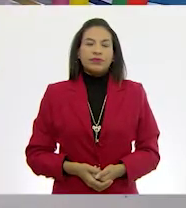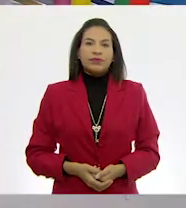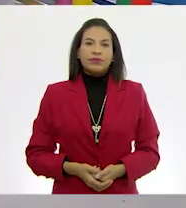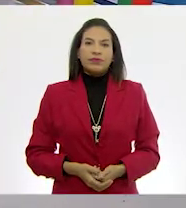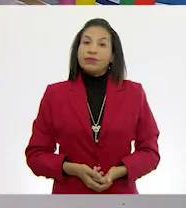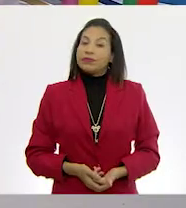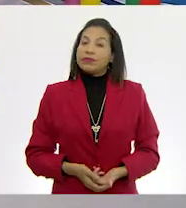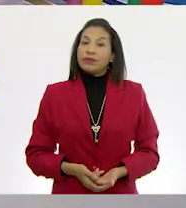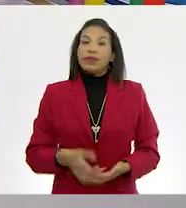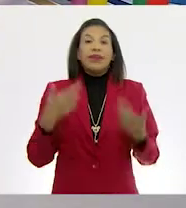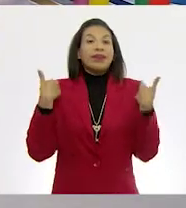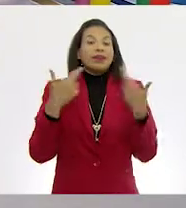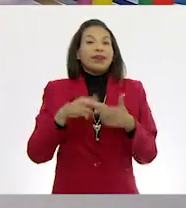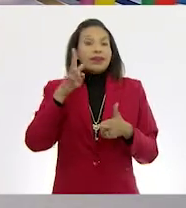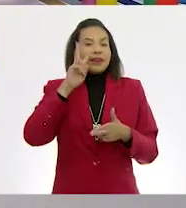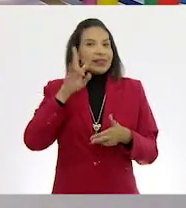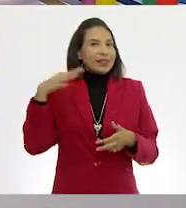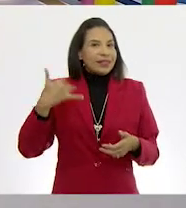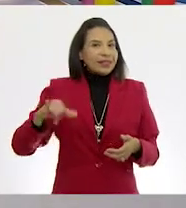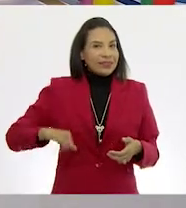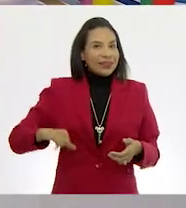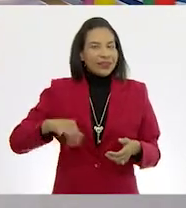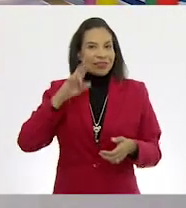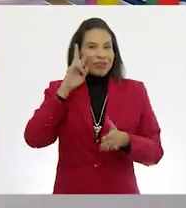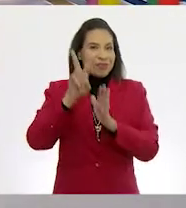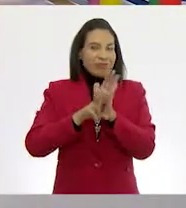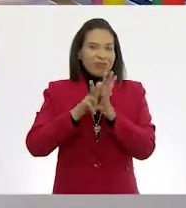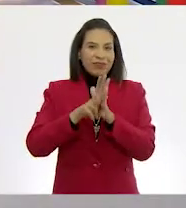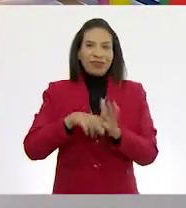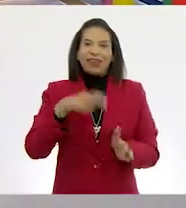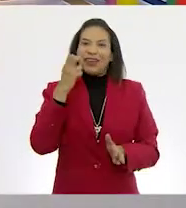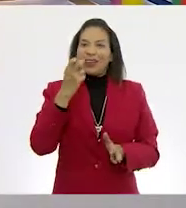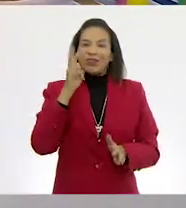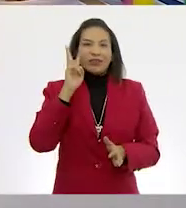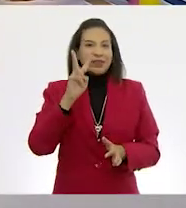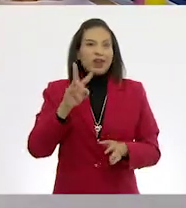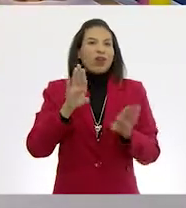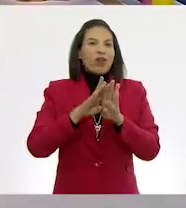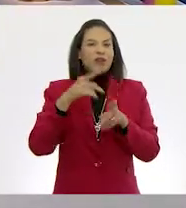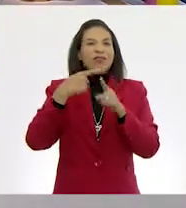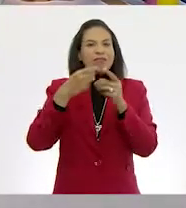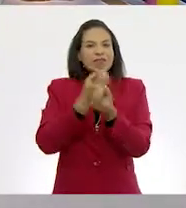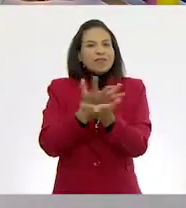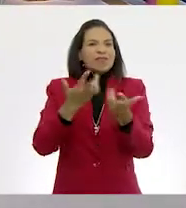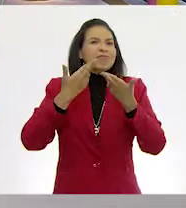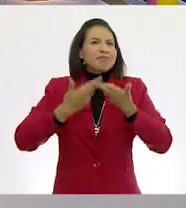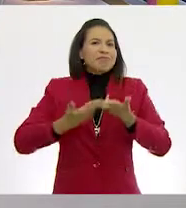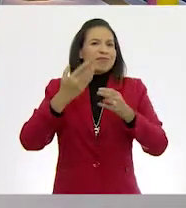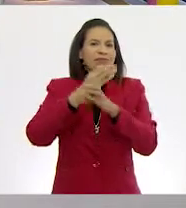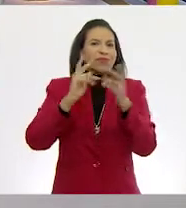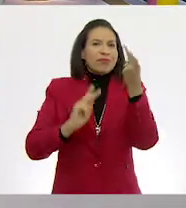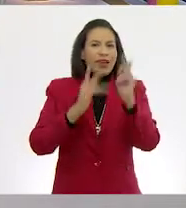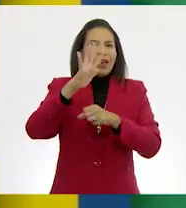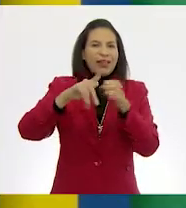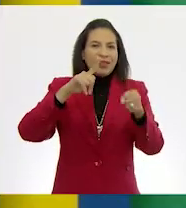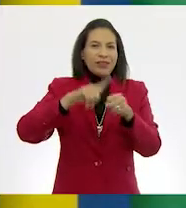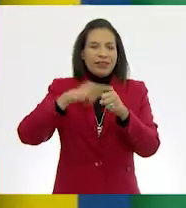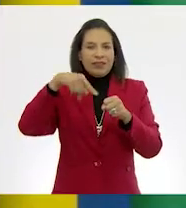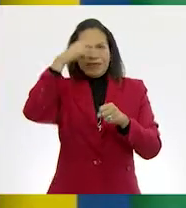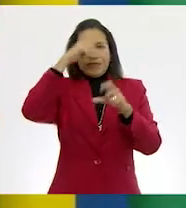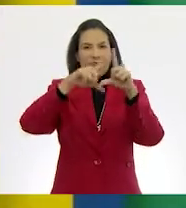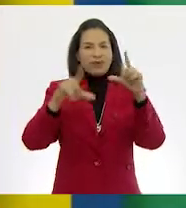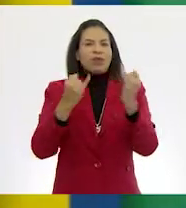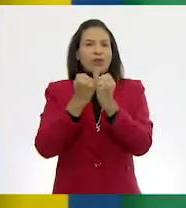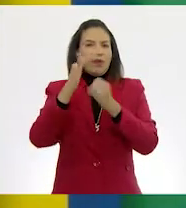maestra de verdad qué interesante vídeo este también eso es parte de la gran diversidad de méxico además de especies animales